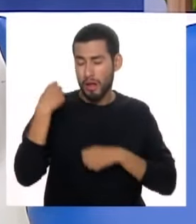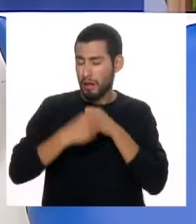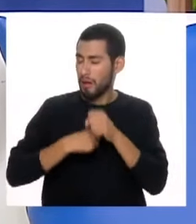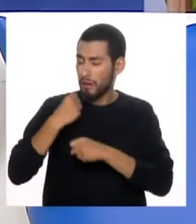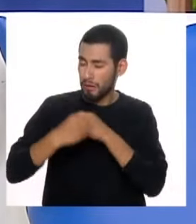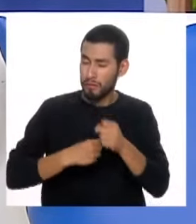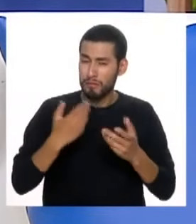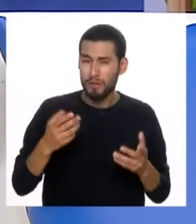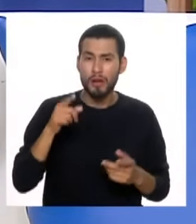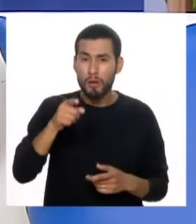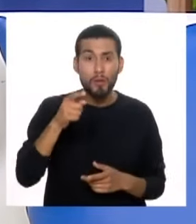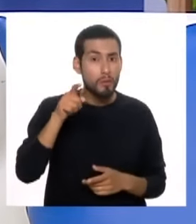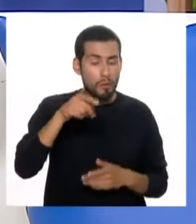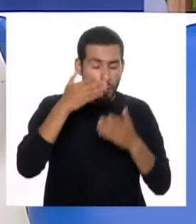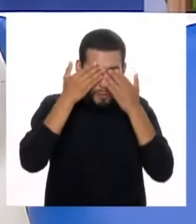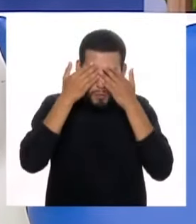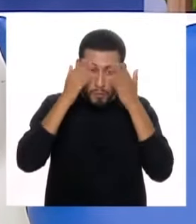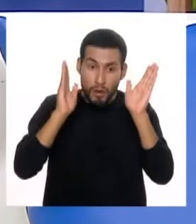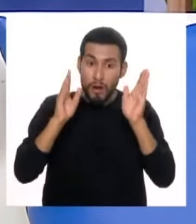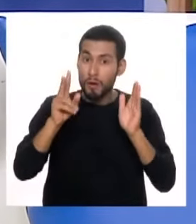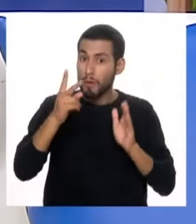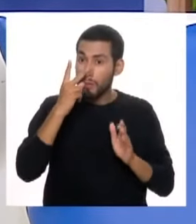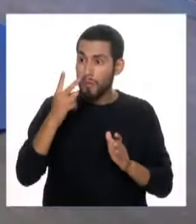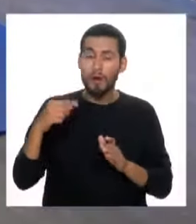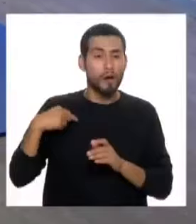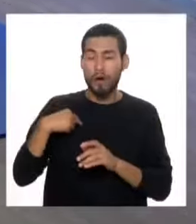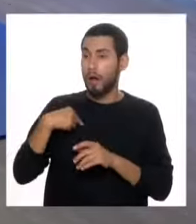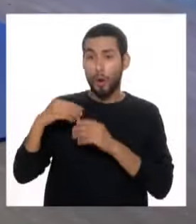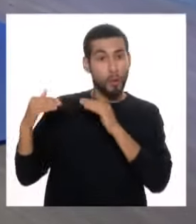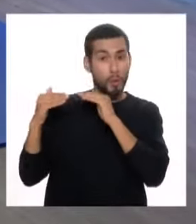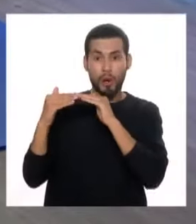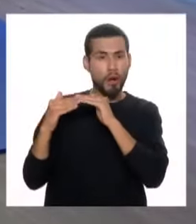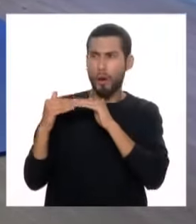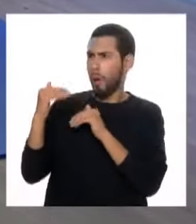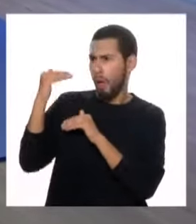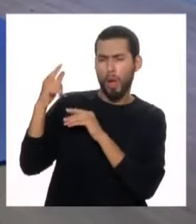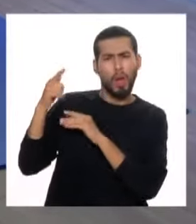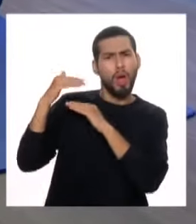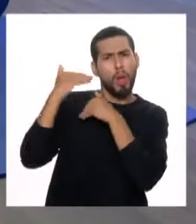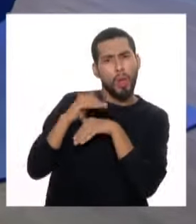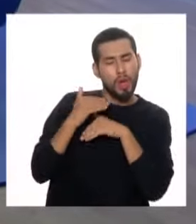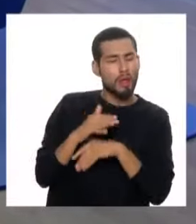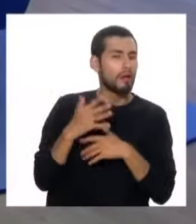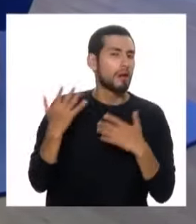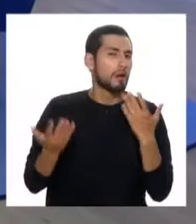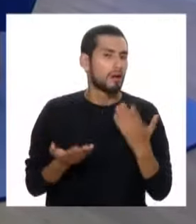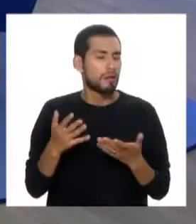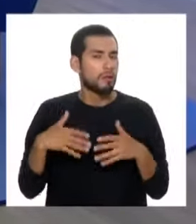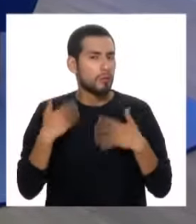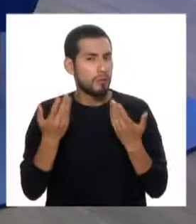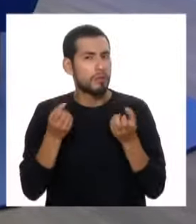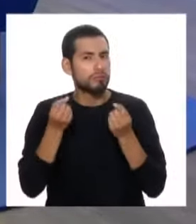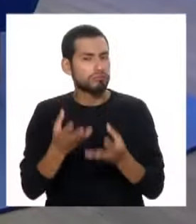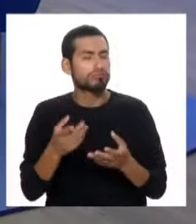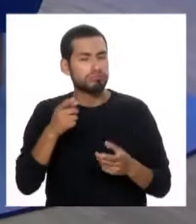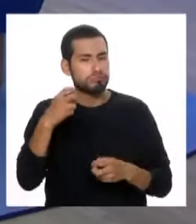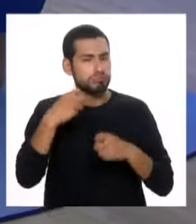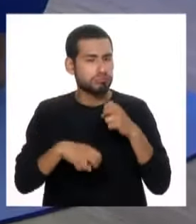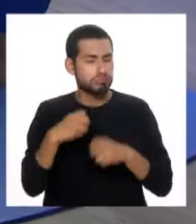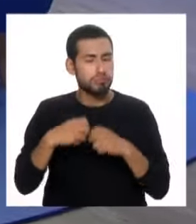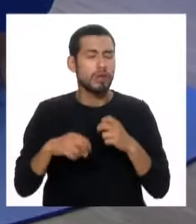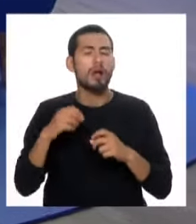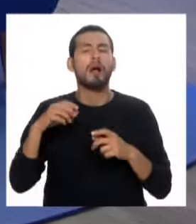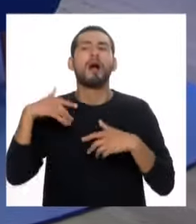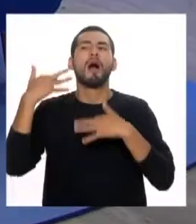es date cuenta que esas relaciones no están siendo igualitarias, date cuenta que eso puede llegar a una situación de